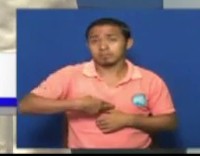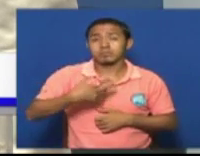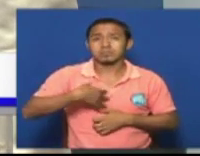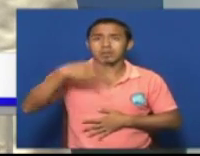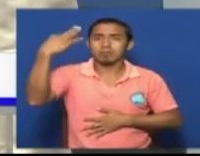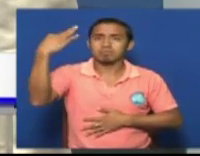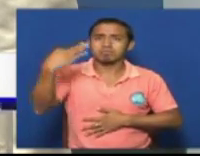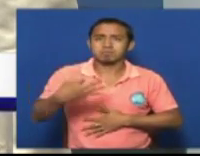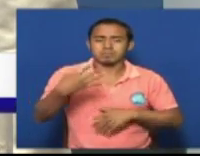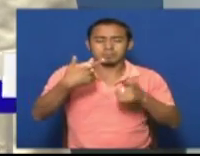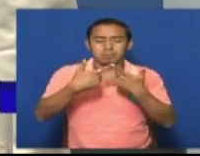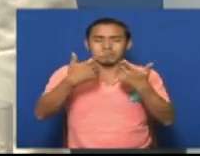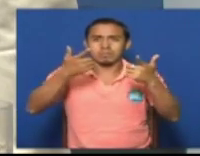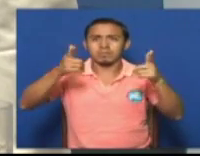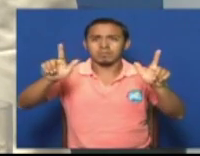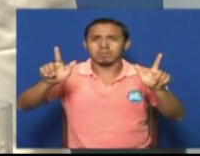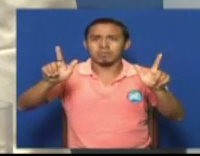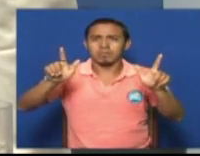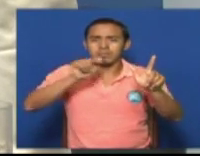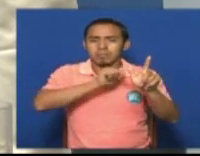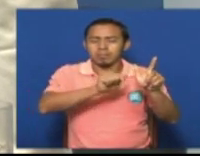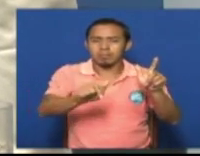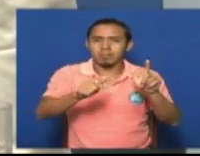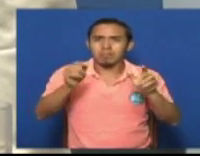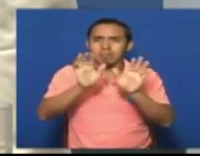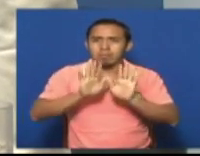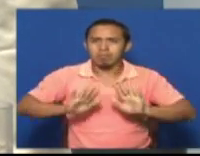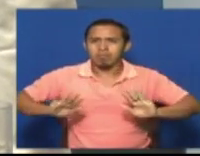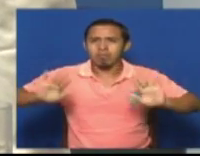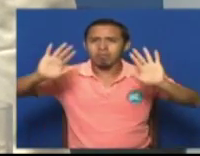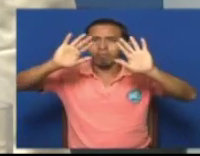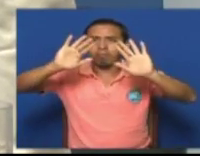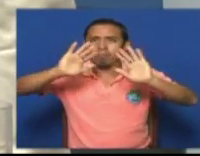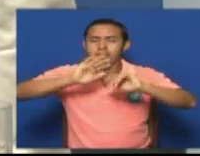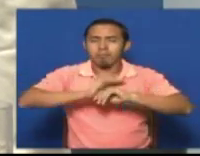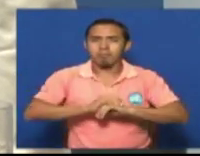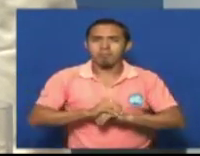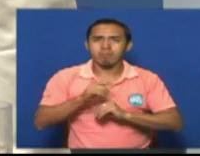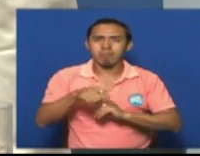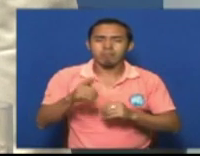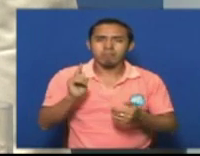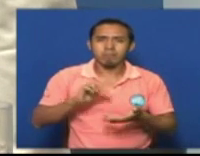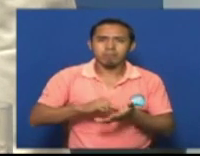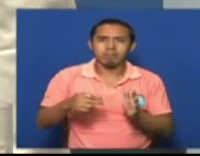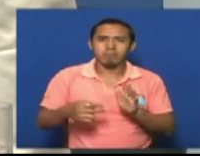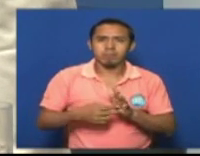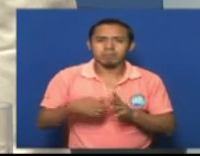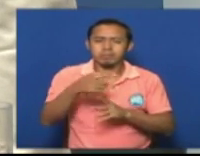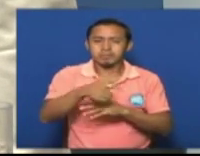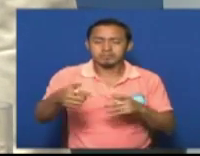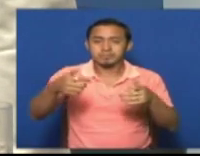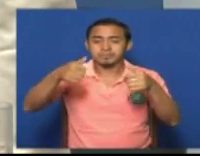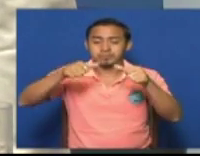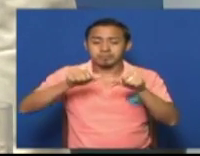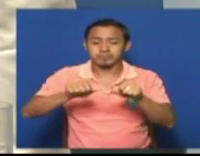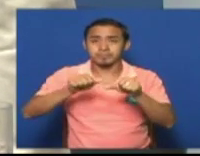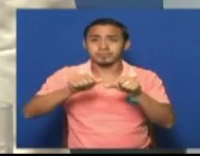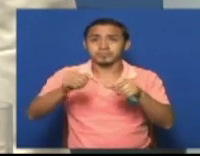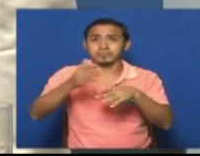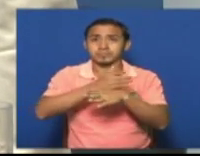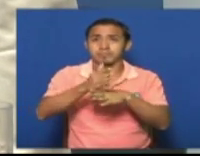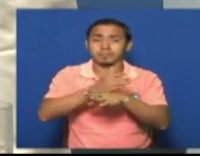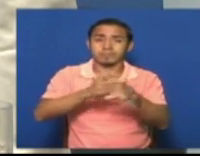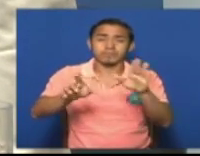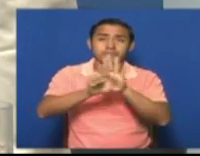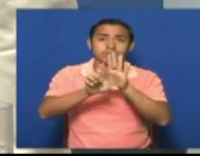garantías y de libertad la convención es el tratado que ha inspirado la formulación de leyes